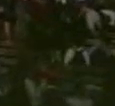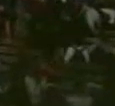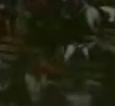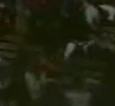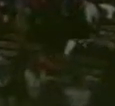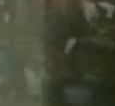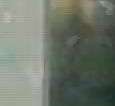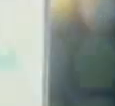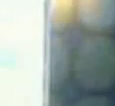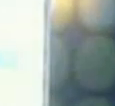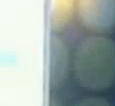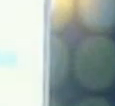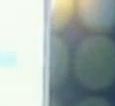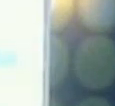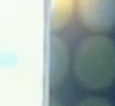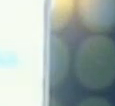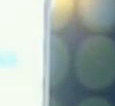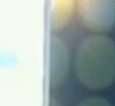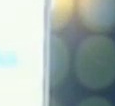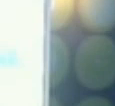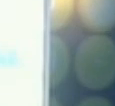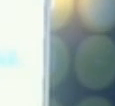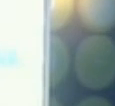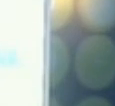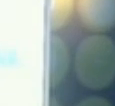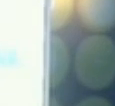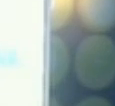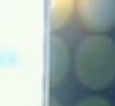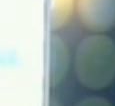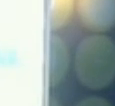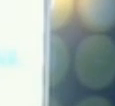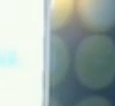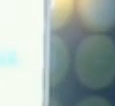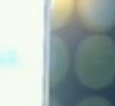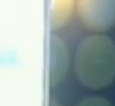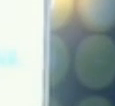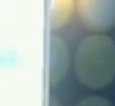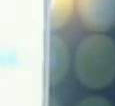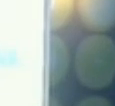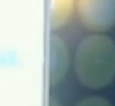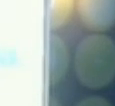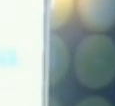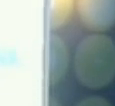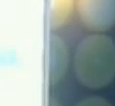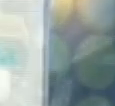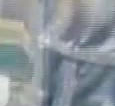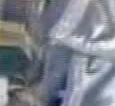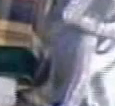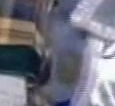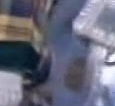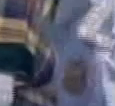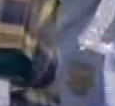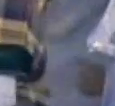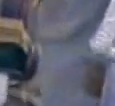cómo por culpas, contaban ellos, de Ángel Llanos, que erró el disparo, ganan los ingleses esta batalla a la que hacíamos referencia en julio del